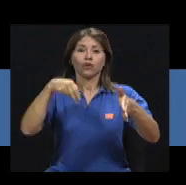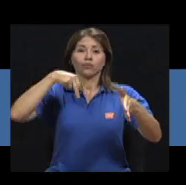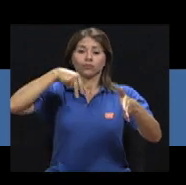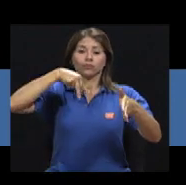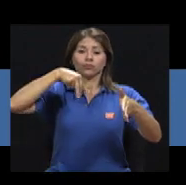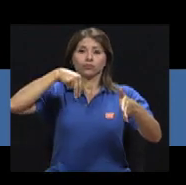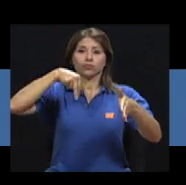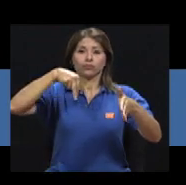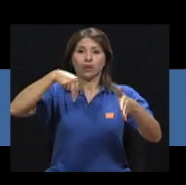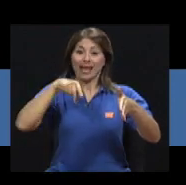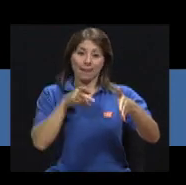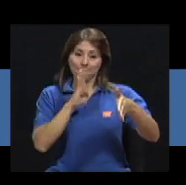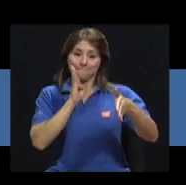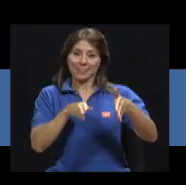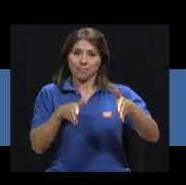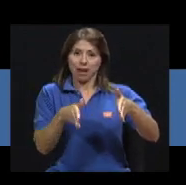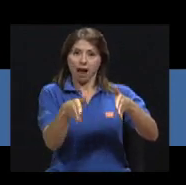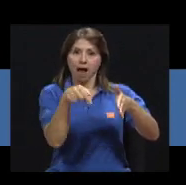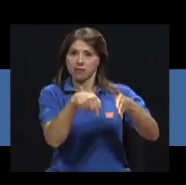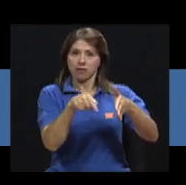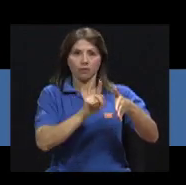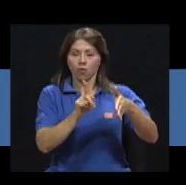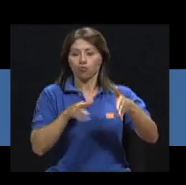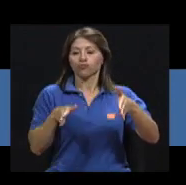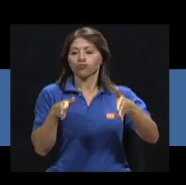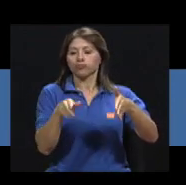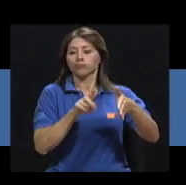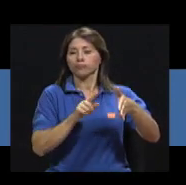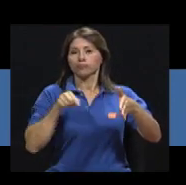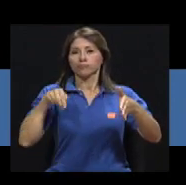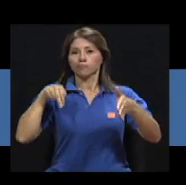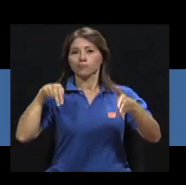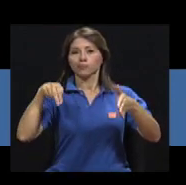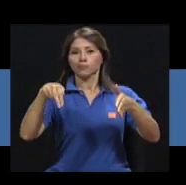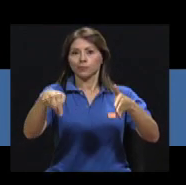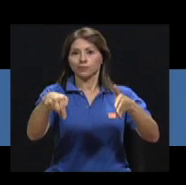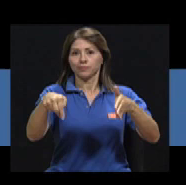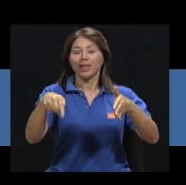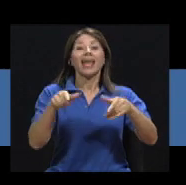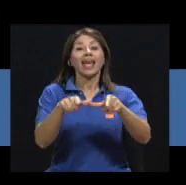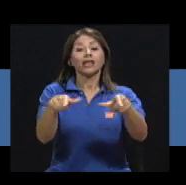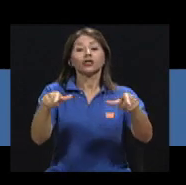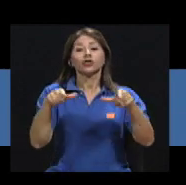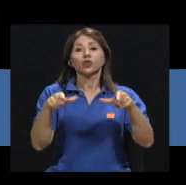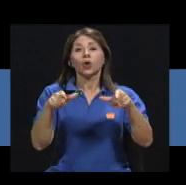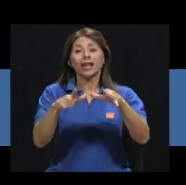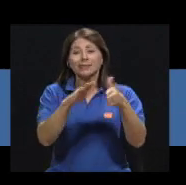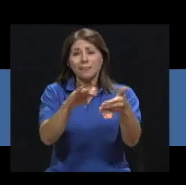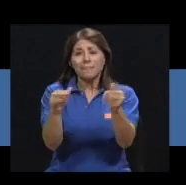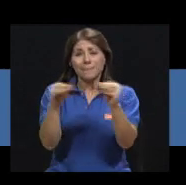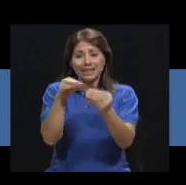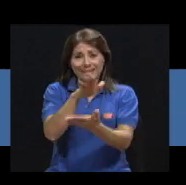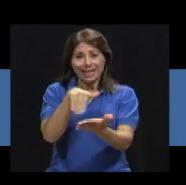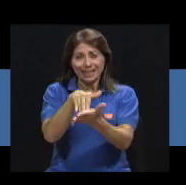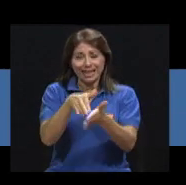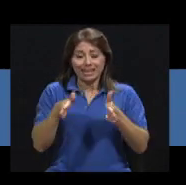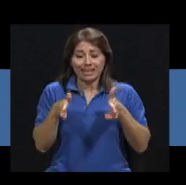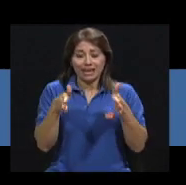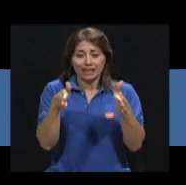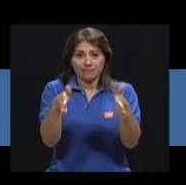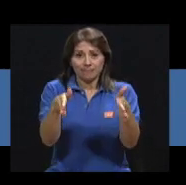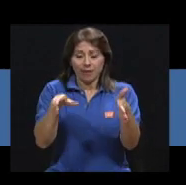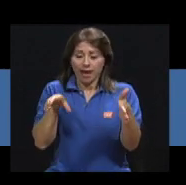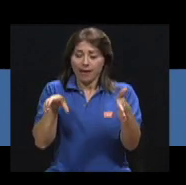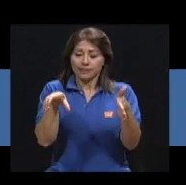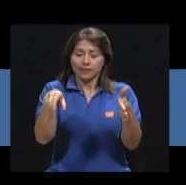vías públicas se hará por fuera de las zonas destinadas al tránsito de vehículos. En las zonas urbanas, transitarán por las aceras